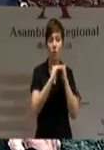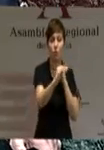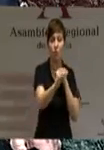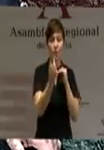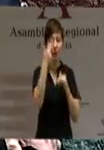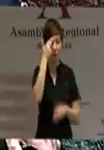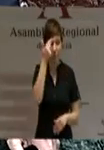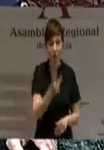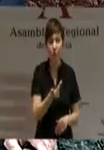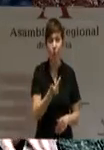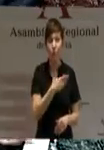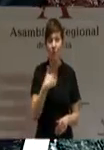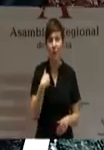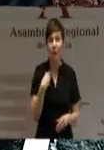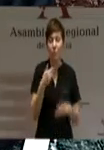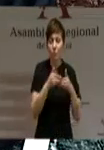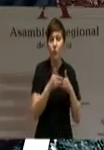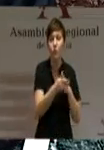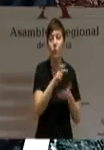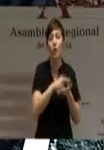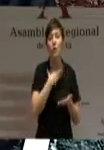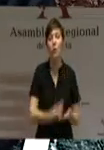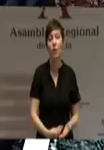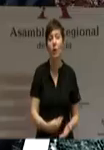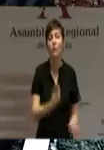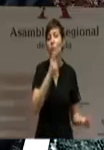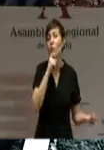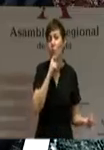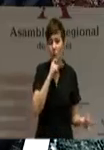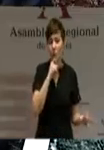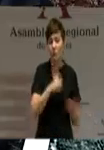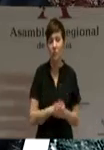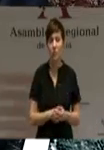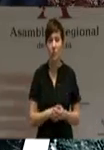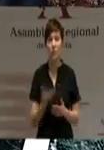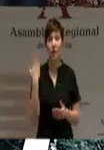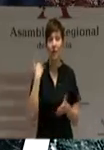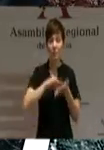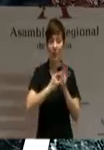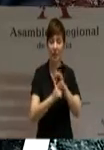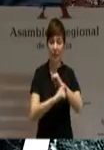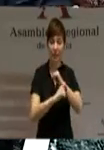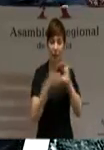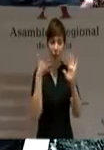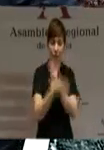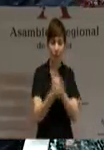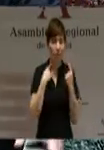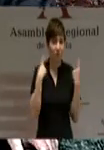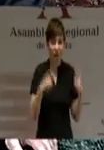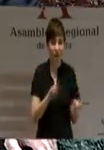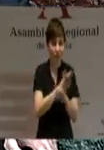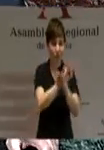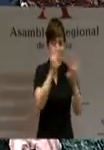digno prevemos para el futuro de nuestra región? El que definió el anterior plan estratégico ha fracasado